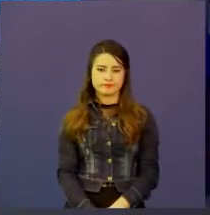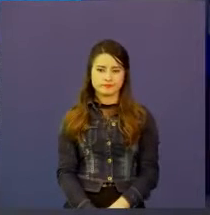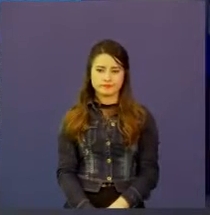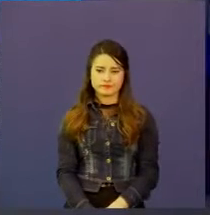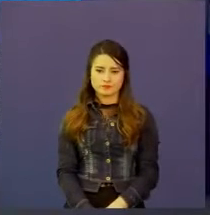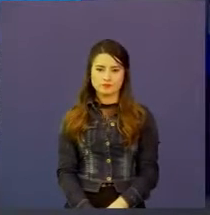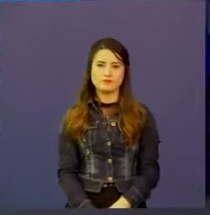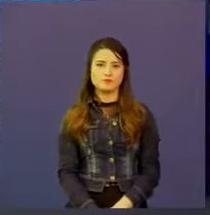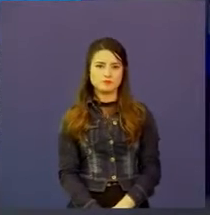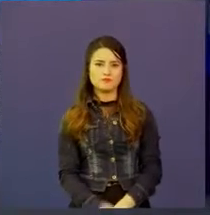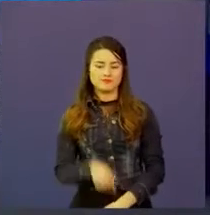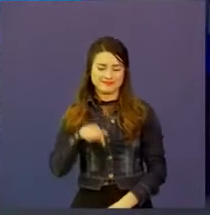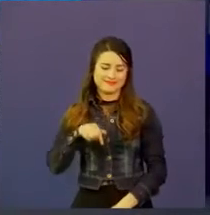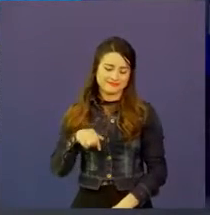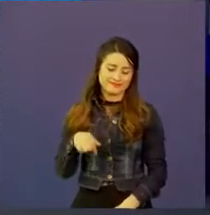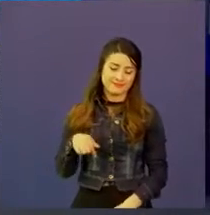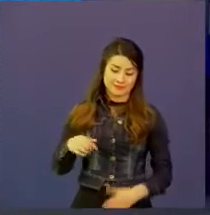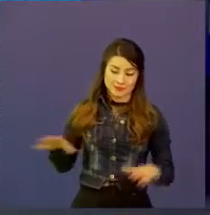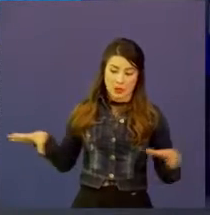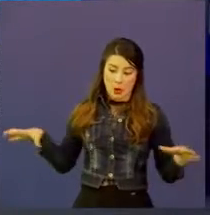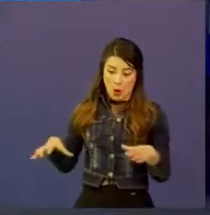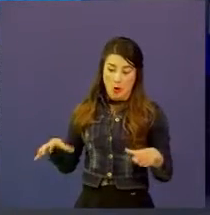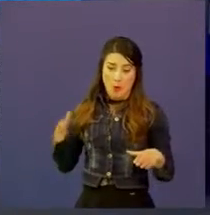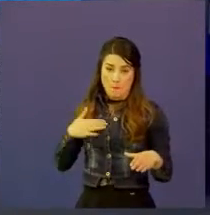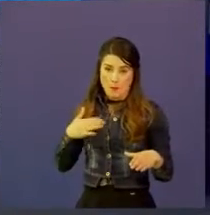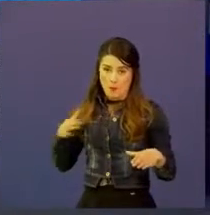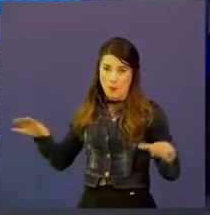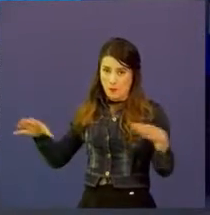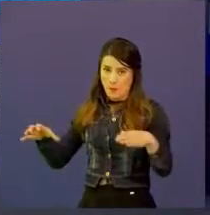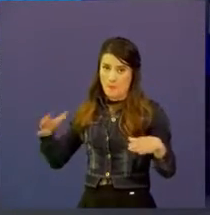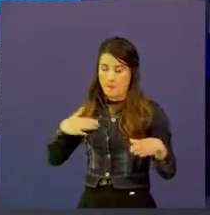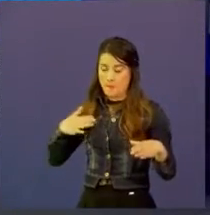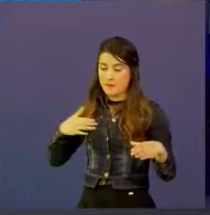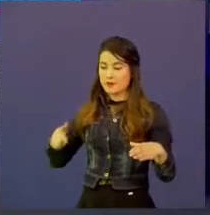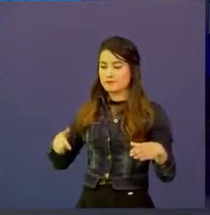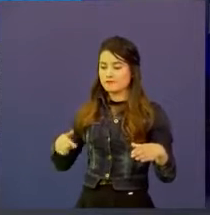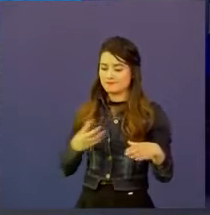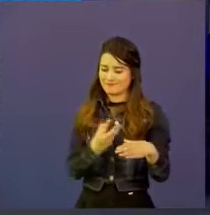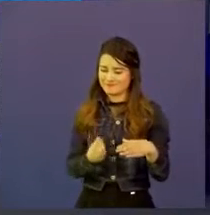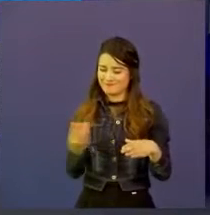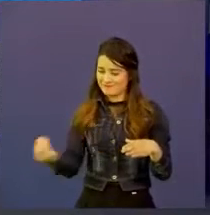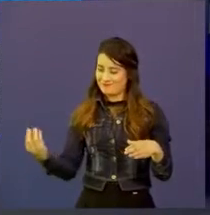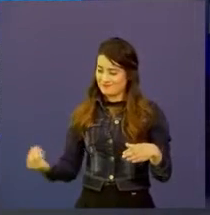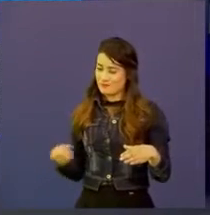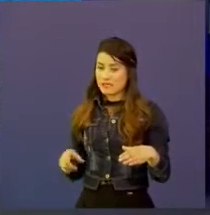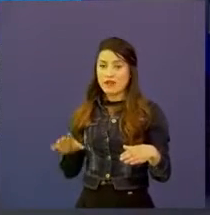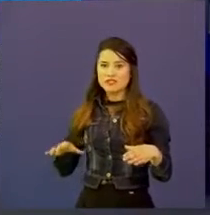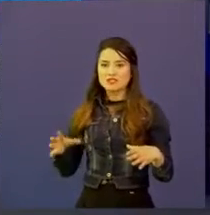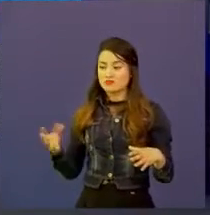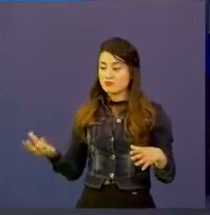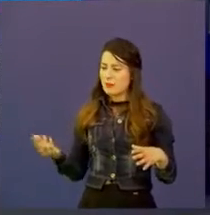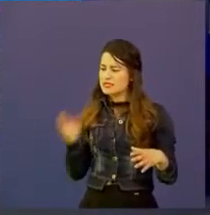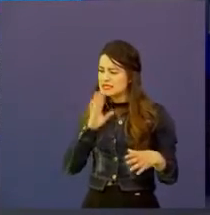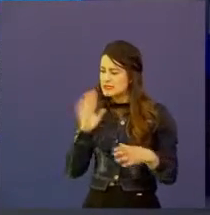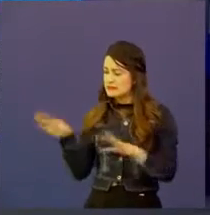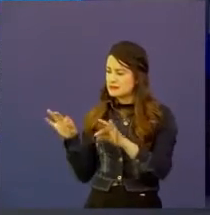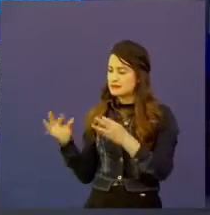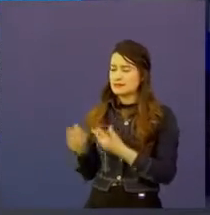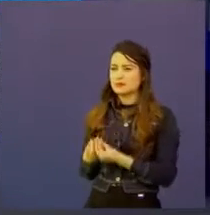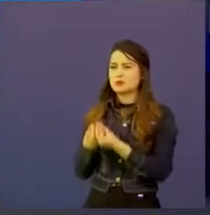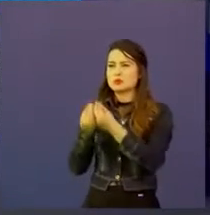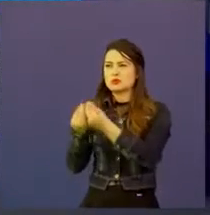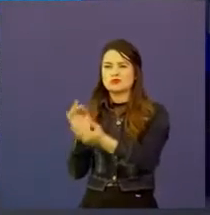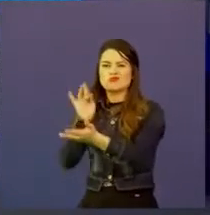estos procesos de formación que hacemos y con las diferentes visitas que hacemos en diversas instituciones del país, con